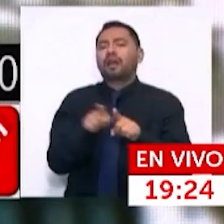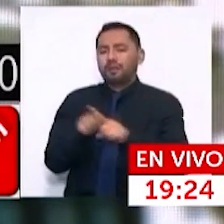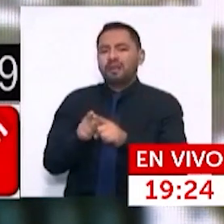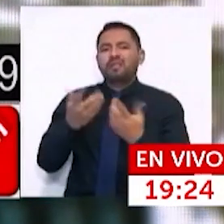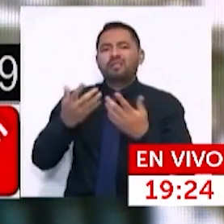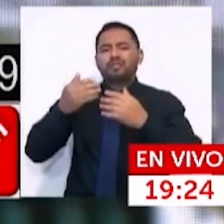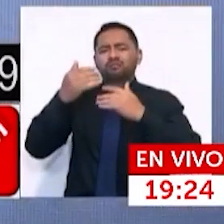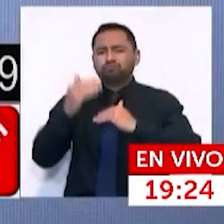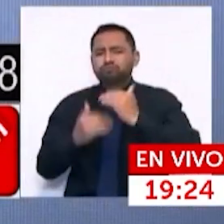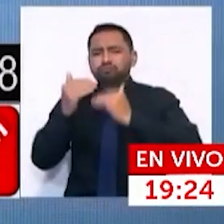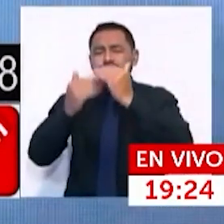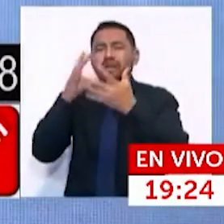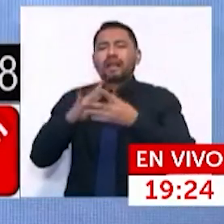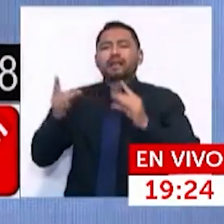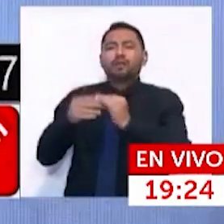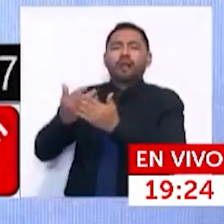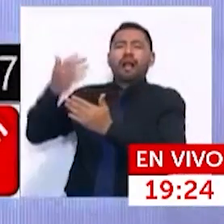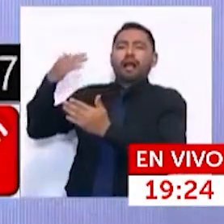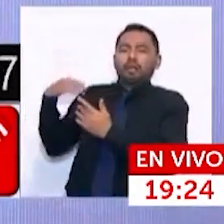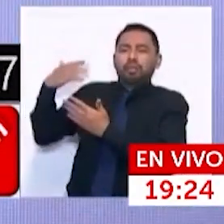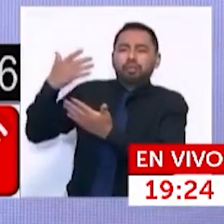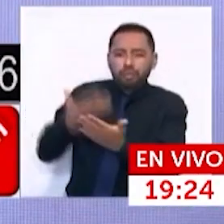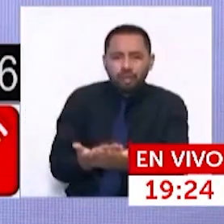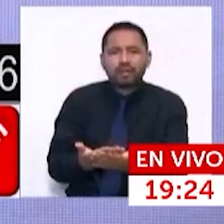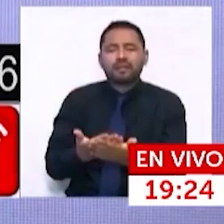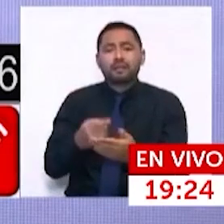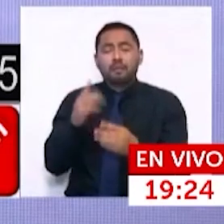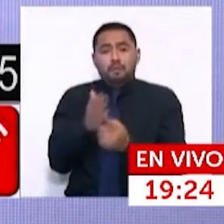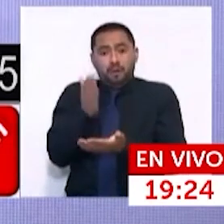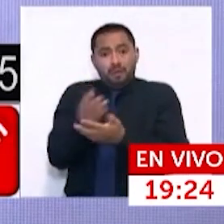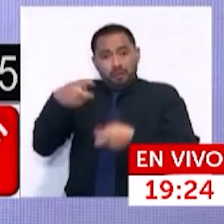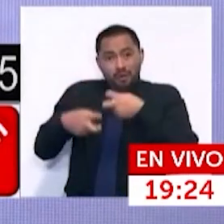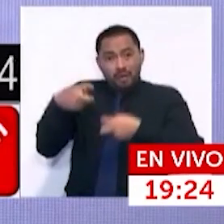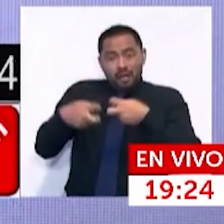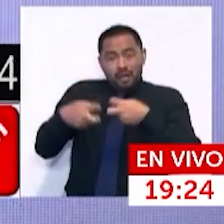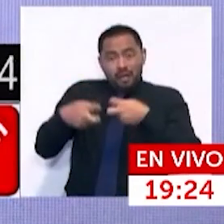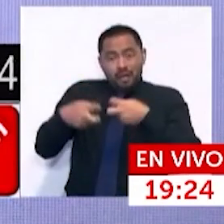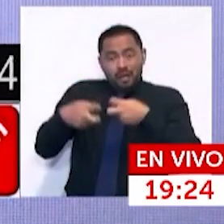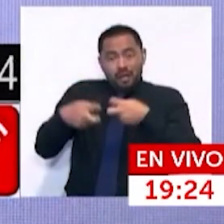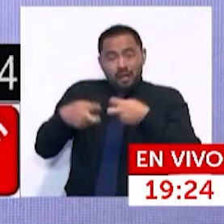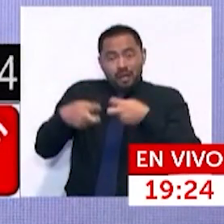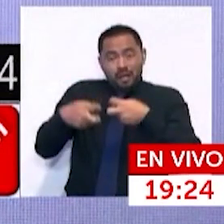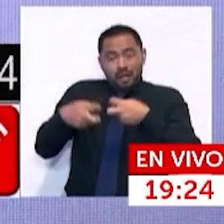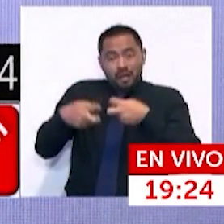es un problema histórico no es un problema solamente de dolor